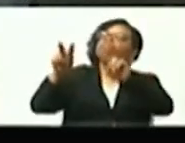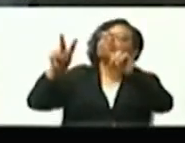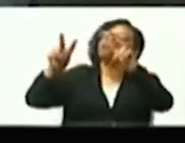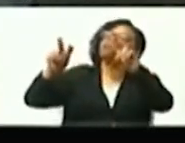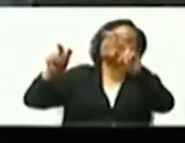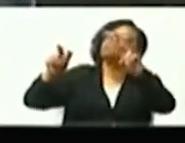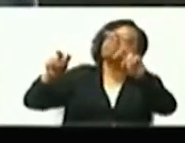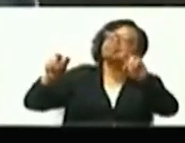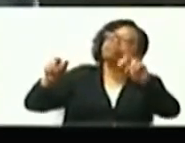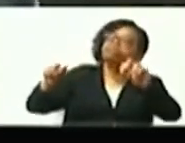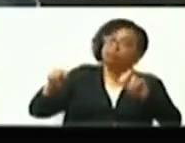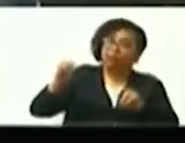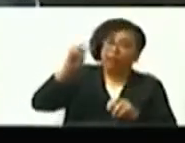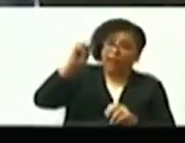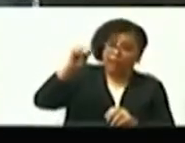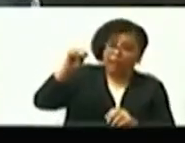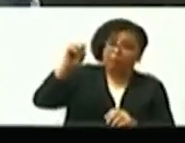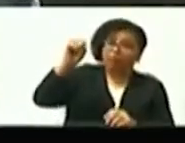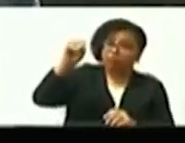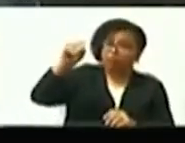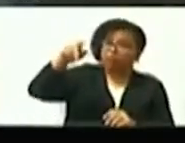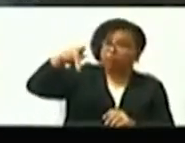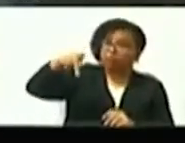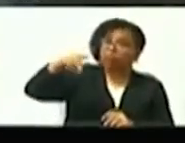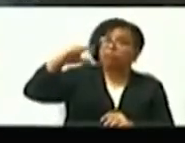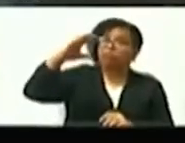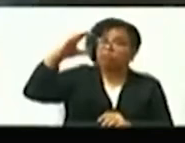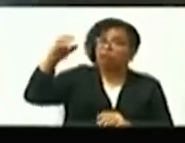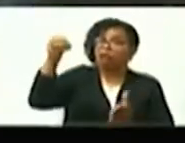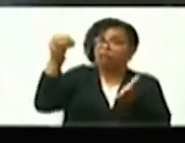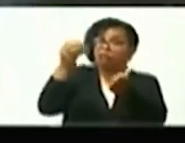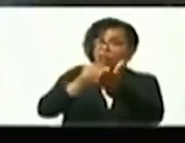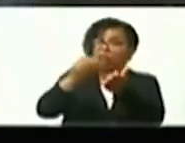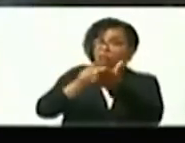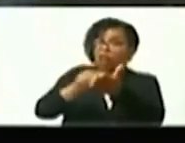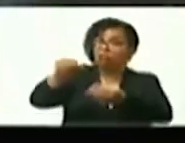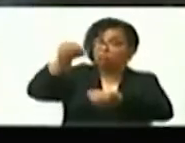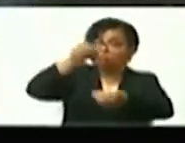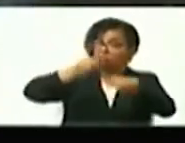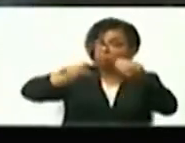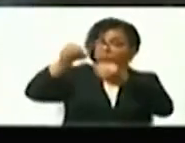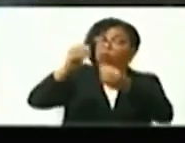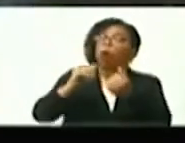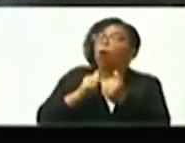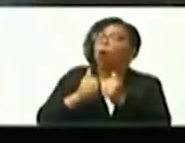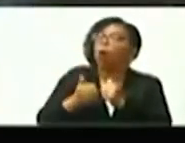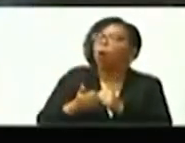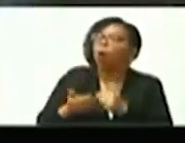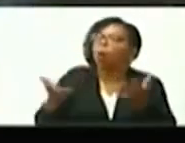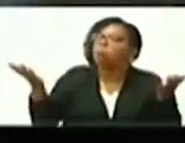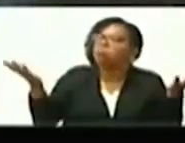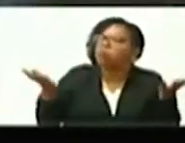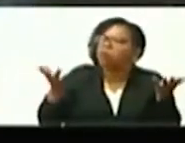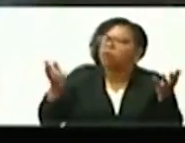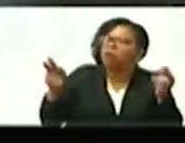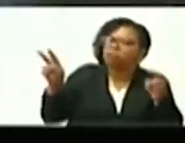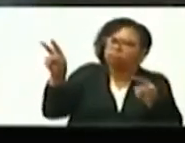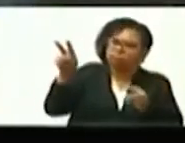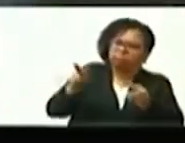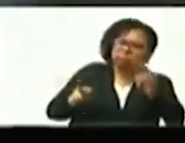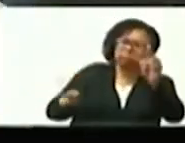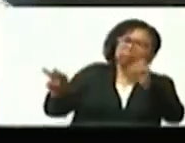cómo Obra Pública ejecuta esos 100 millones de dólares. Para que nosotros después no nos critique nadie de afuera de que no estamos haciendo nuestro